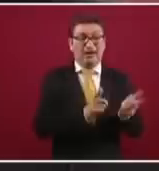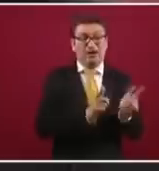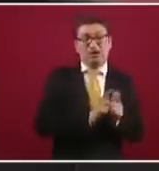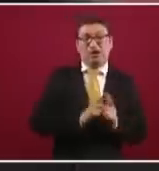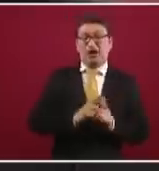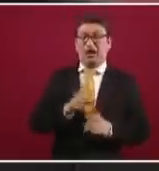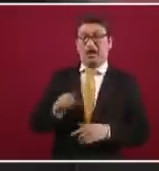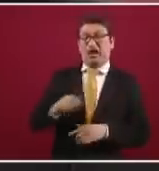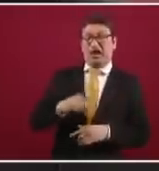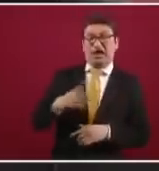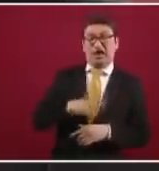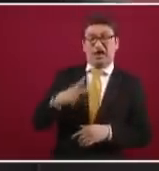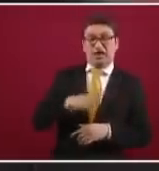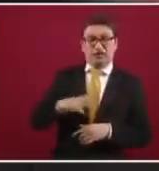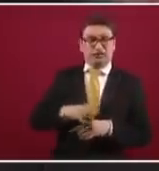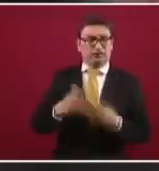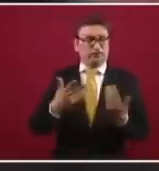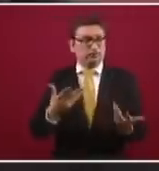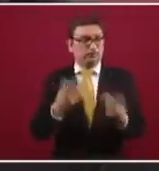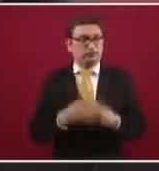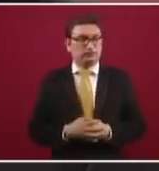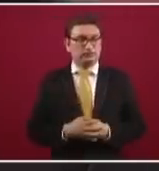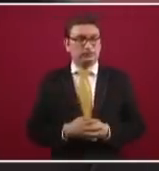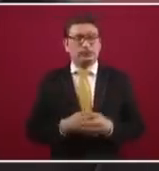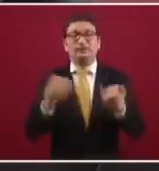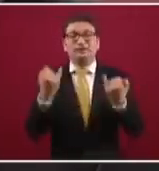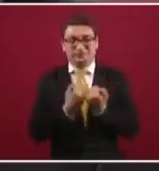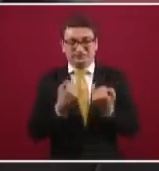que el que trabajó en el gobierno